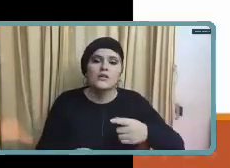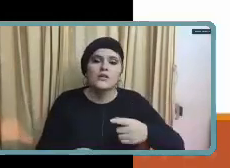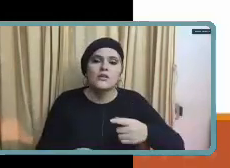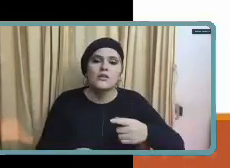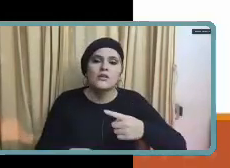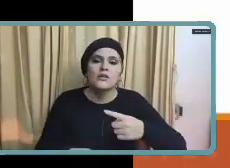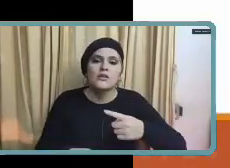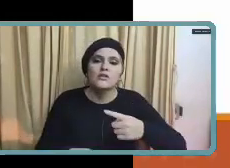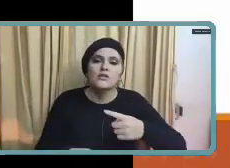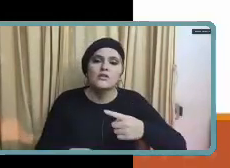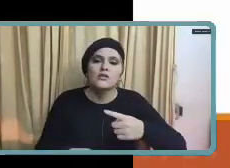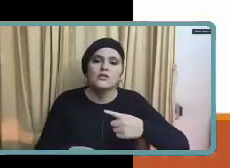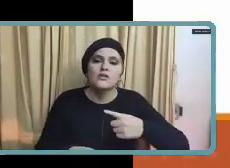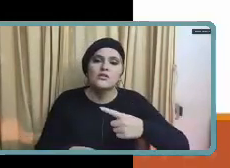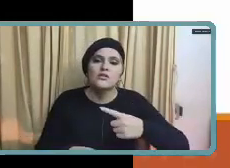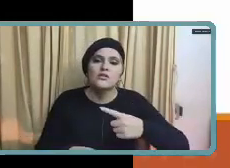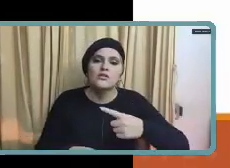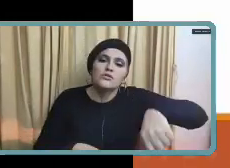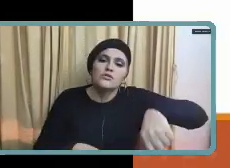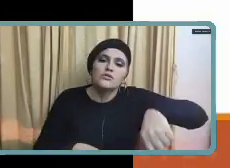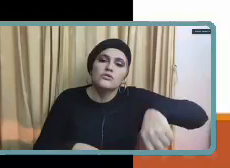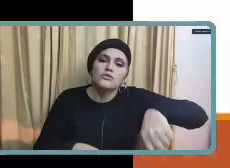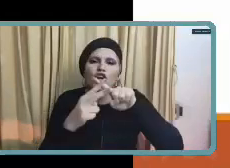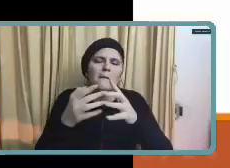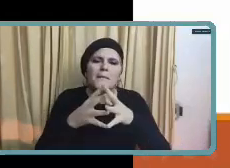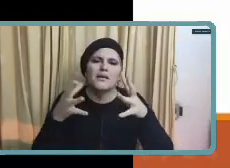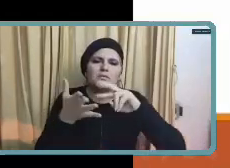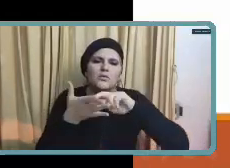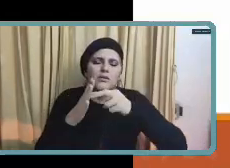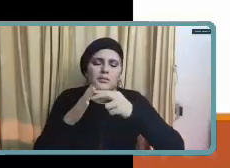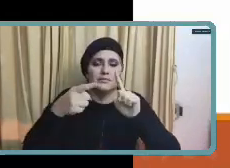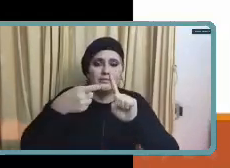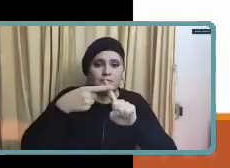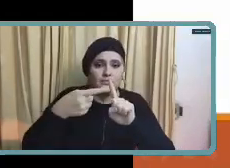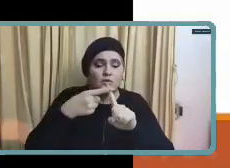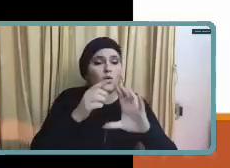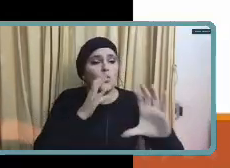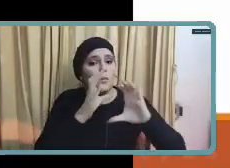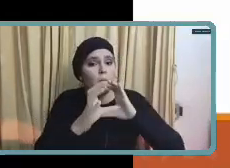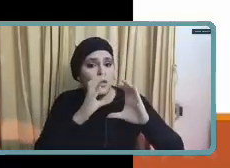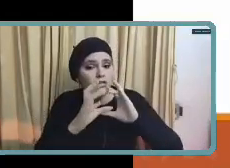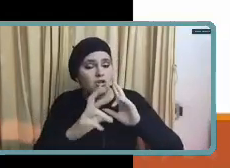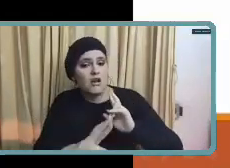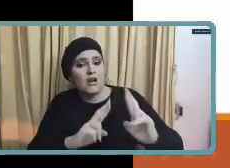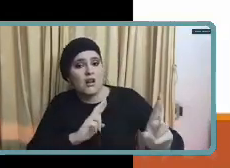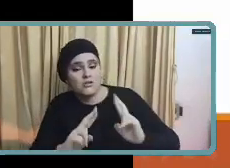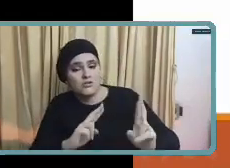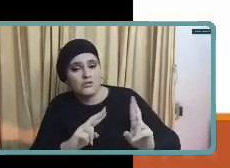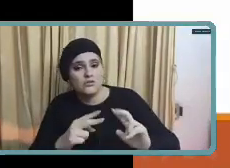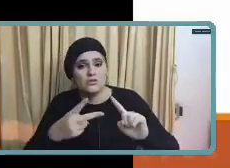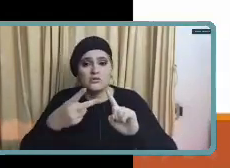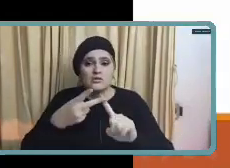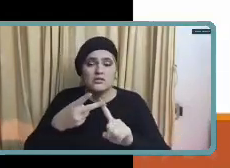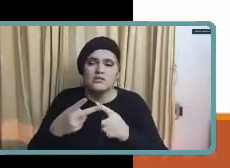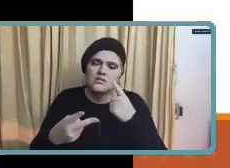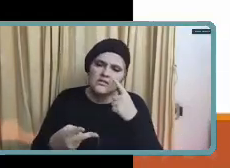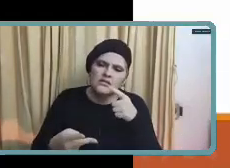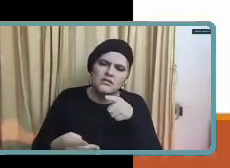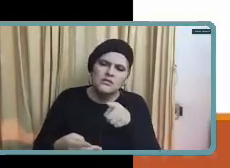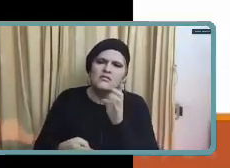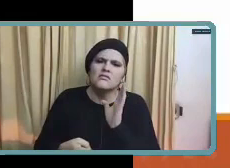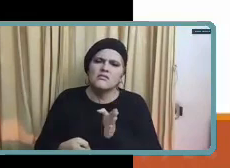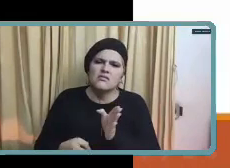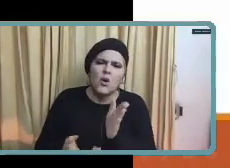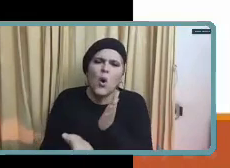2 áreas, en la comunicación y en la interacción social y en los patrones restrictivos y repetitivos de comportamiento, intereses o